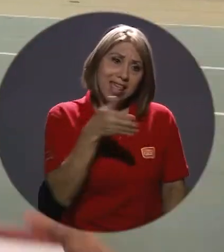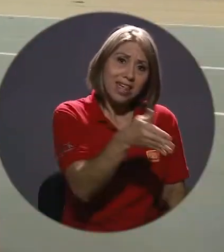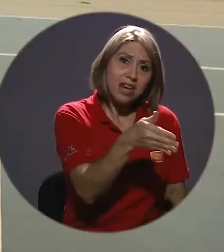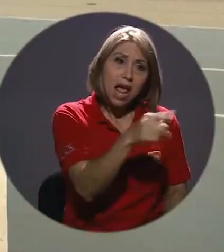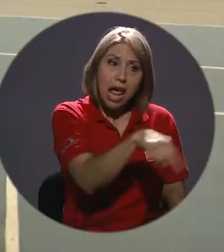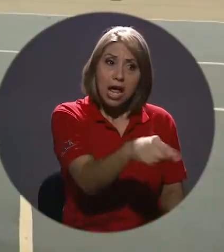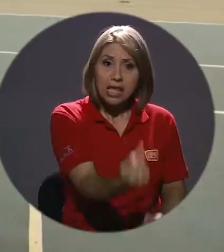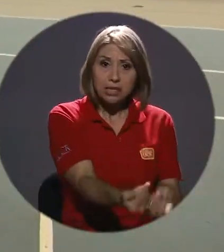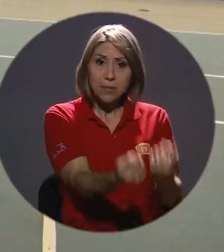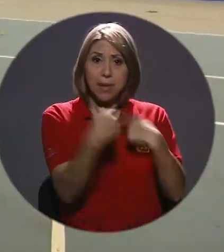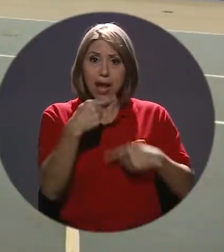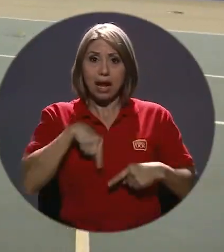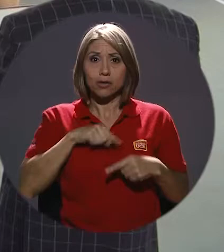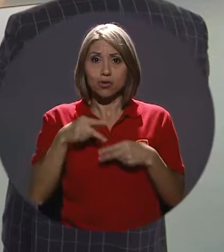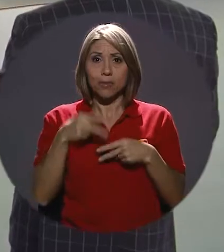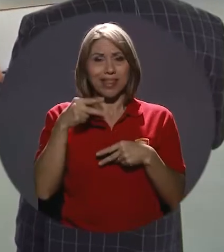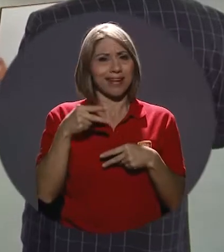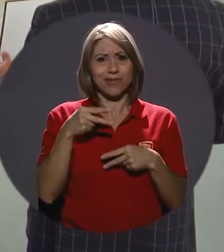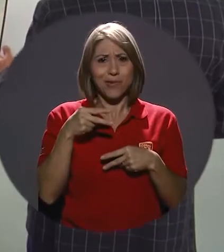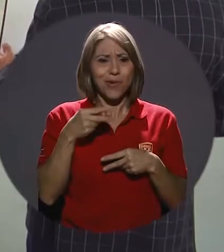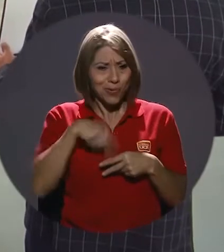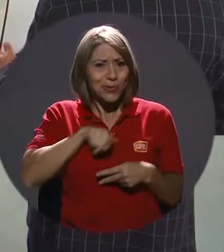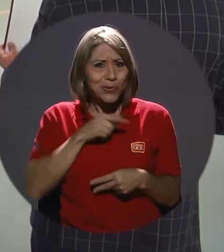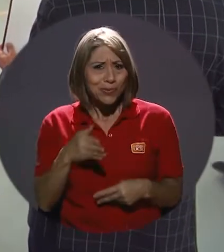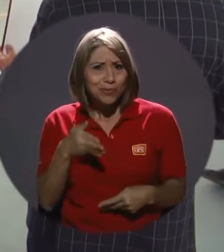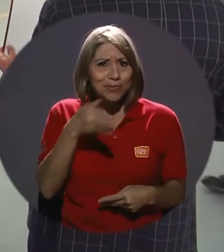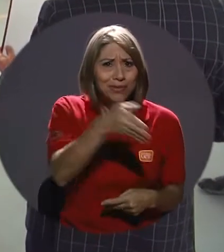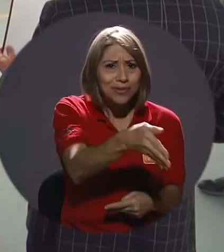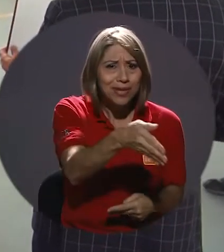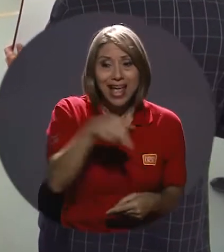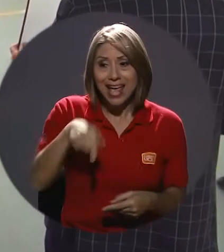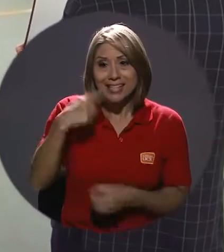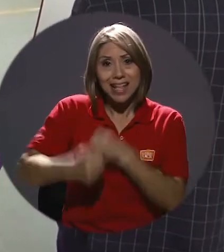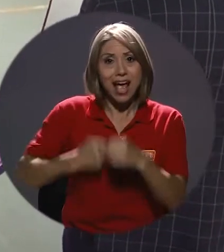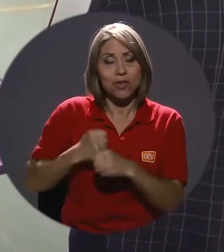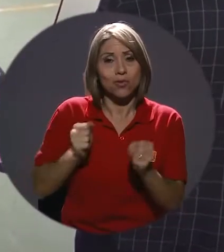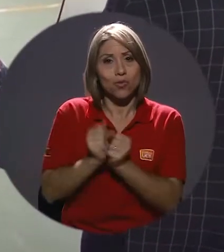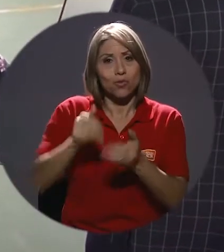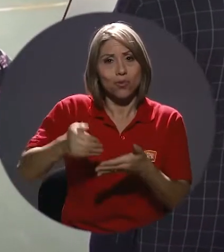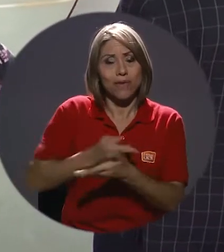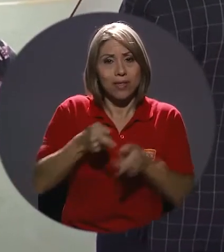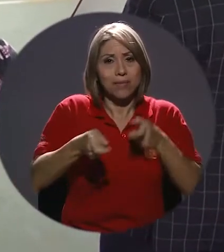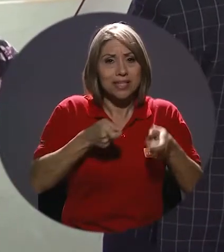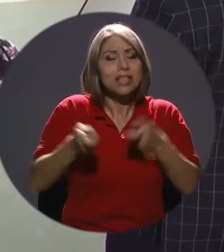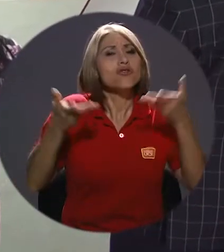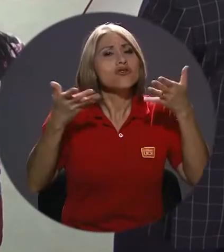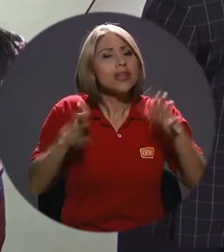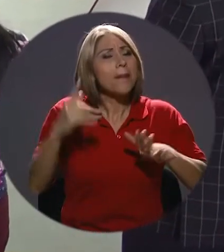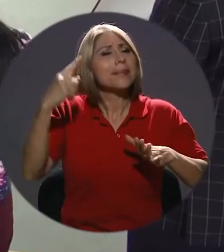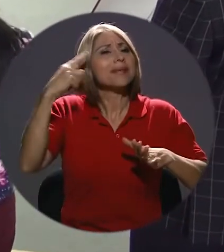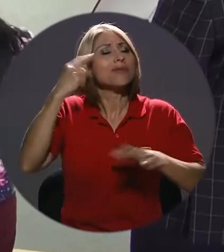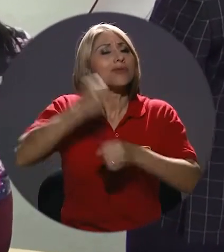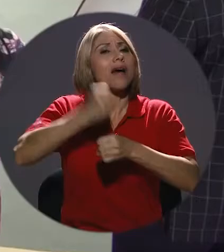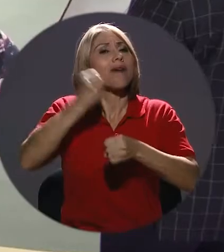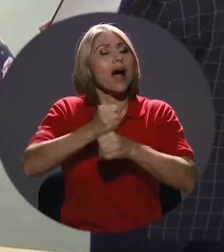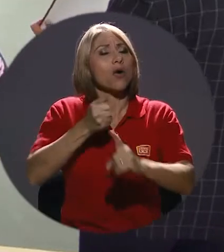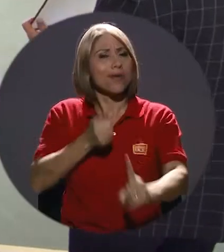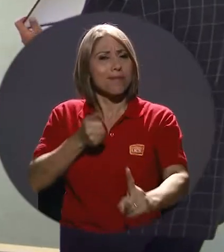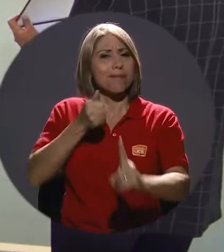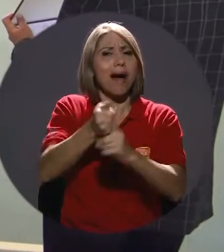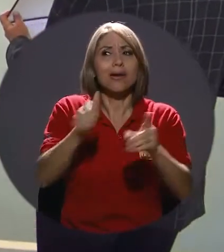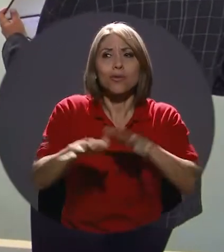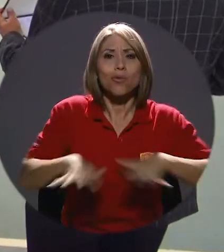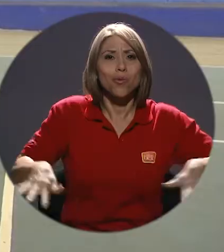ellas lleguen a nuestra ventanilla. Y este año, con esta nueva administración, pues vamos a apuntar ya a un trabajo más